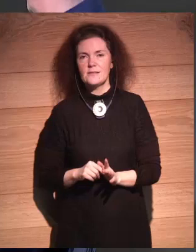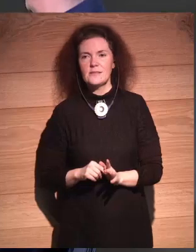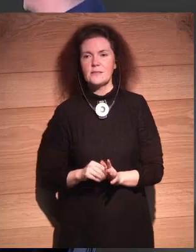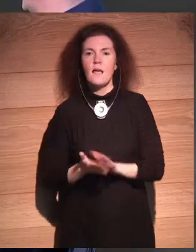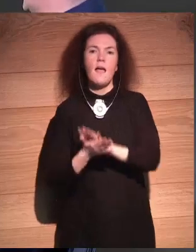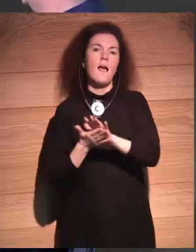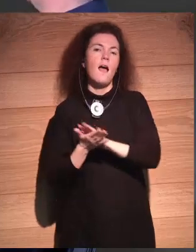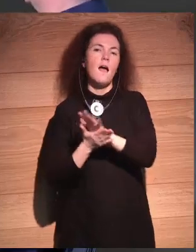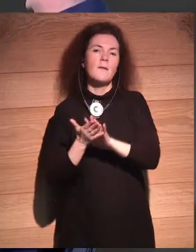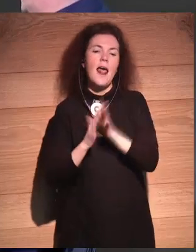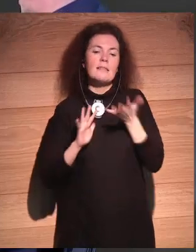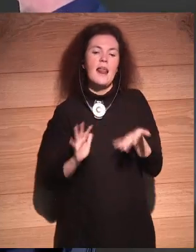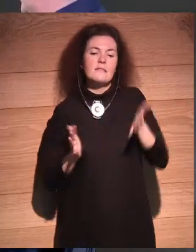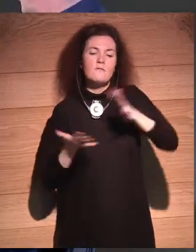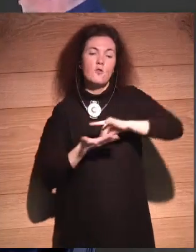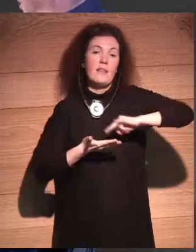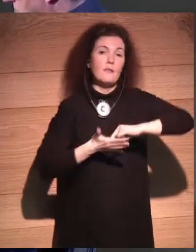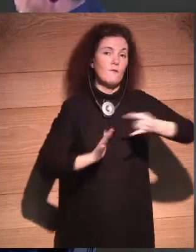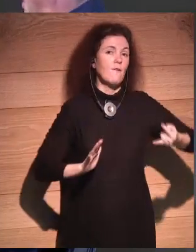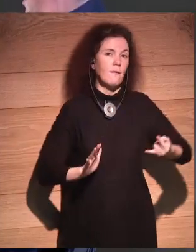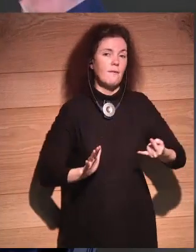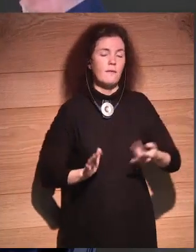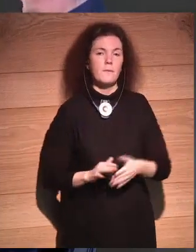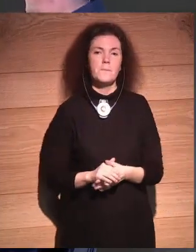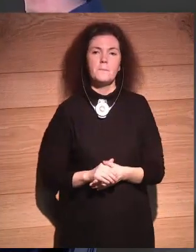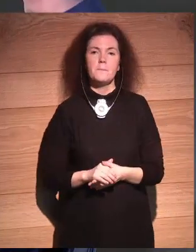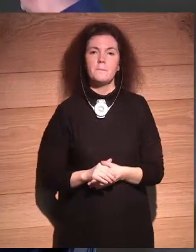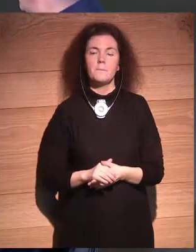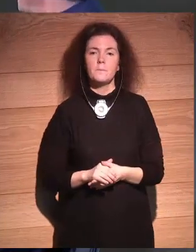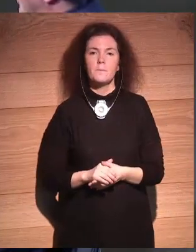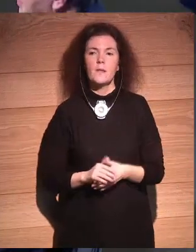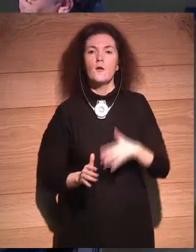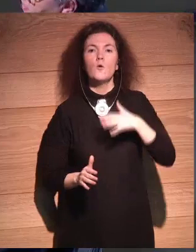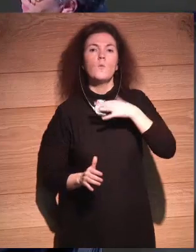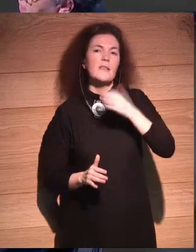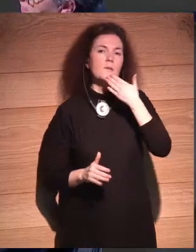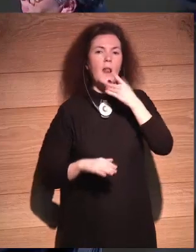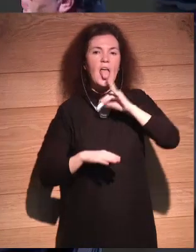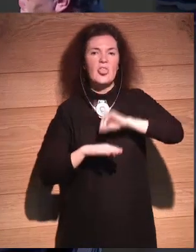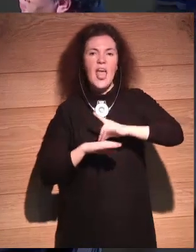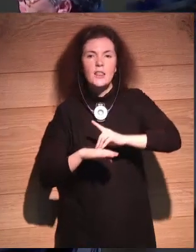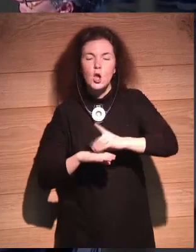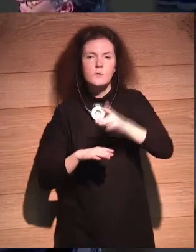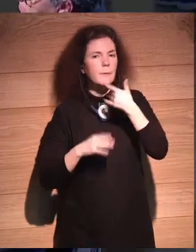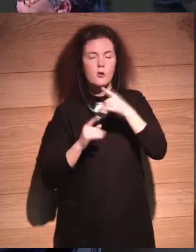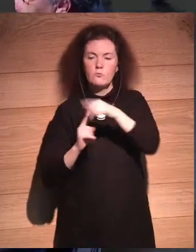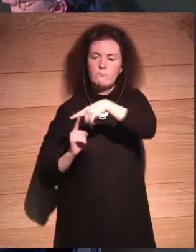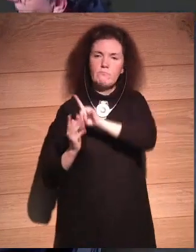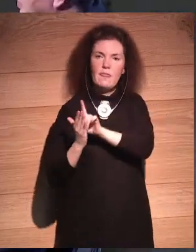sino que hablamos de la transición de esta tecnología. Pueden ser una especie de datos, pero estamos alejados de